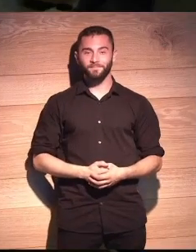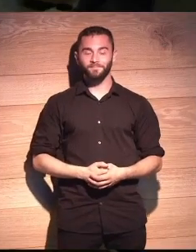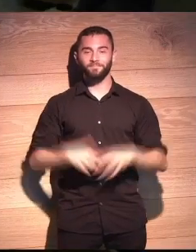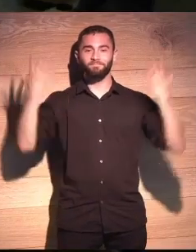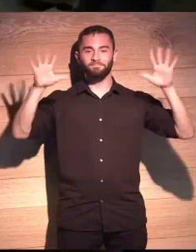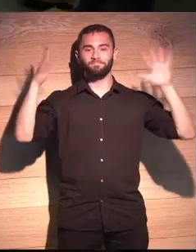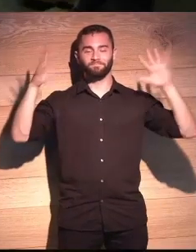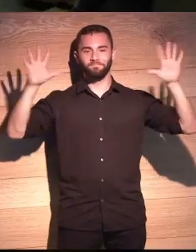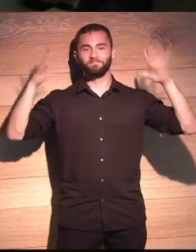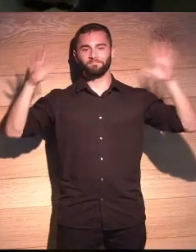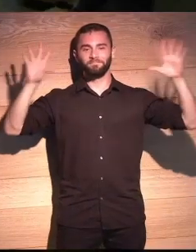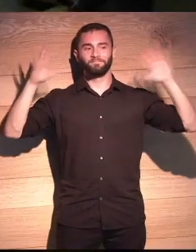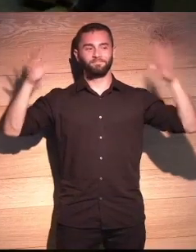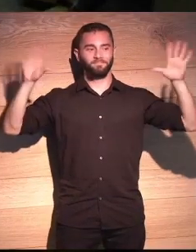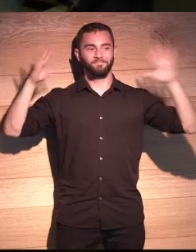Muy bien. ¡Olé!